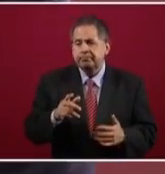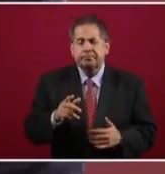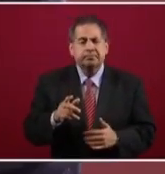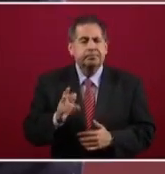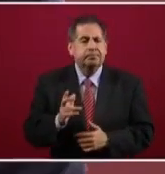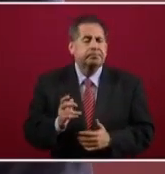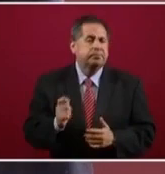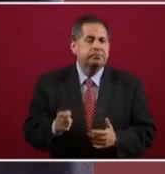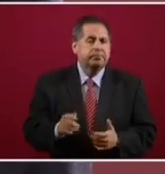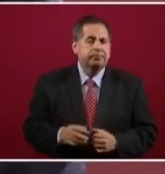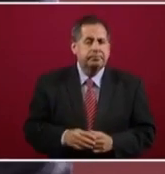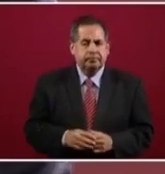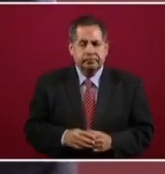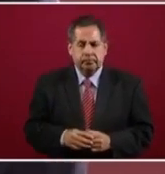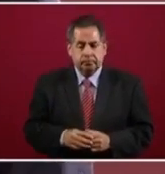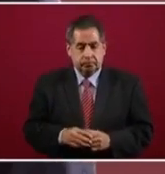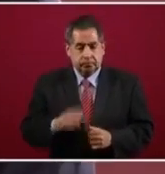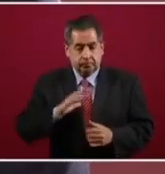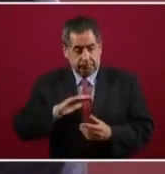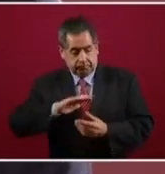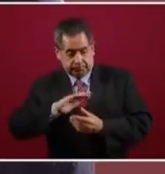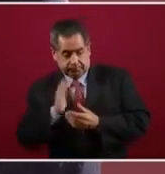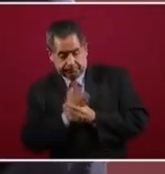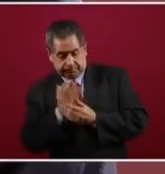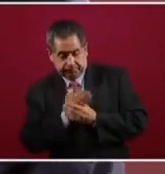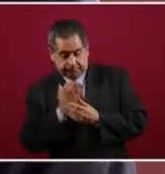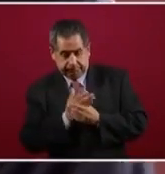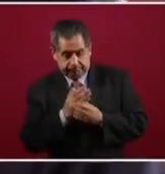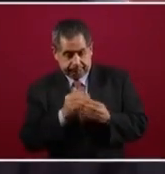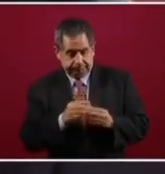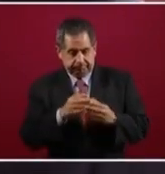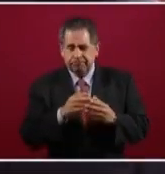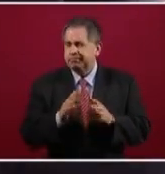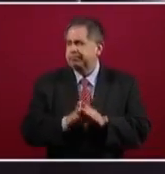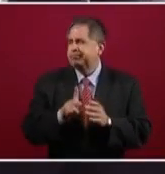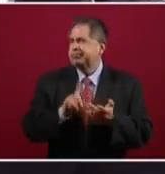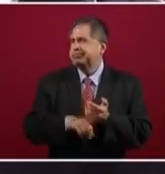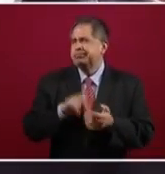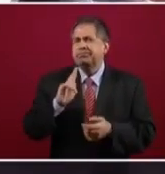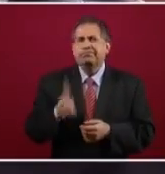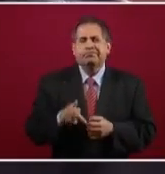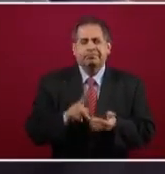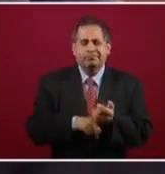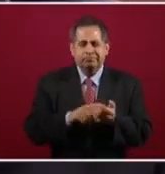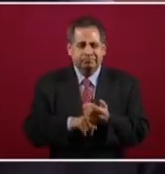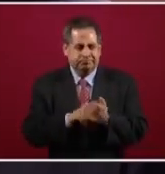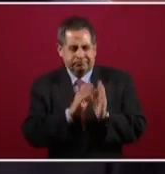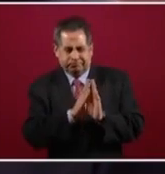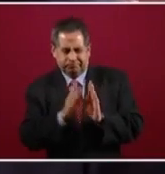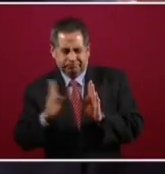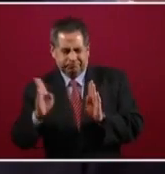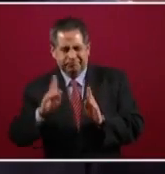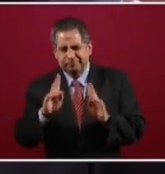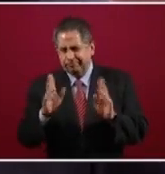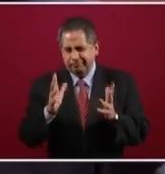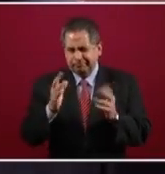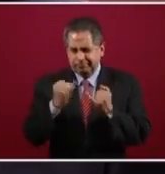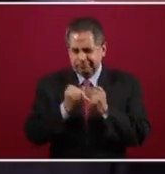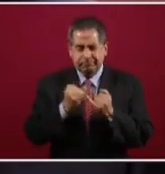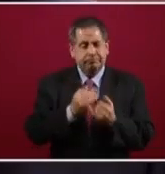ya un archivo, una especie de hemeroteca